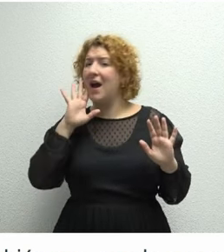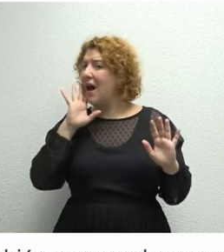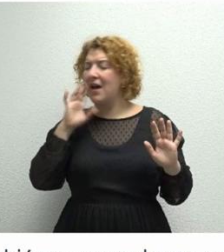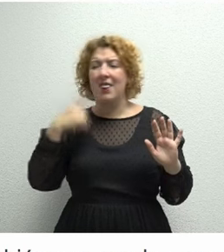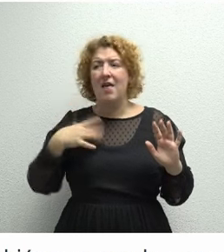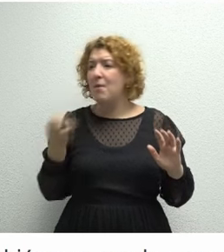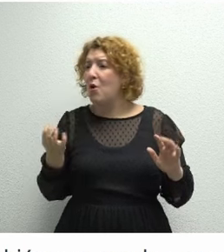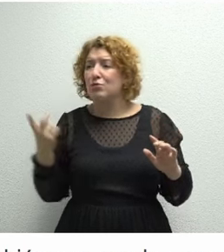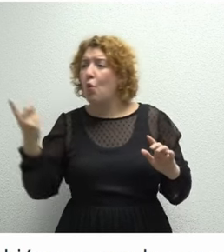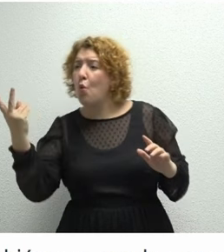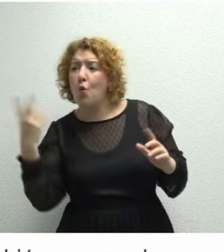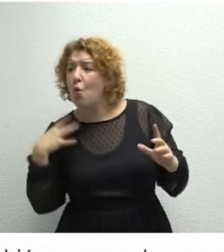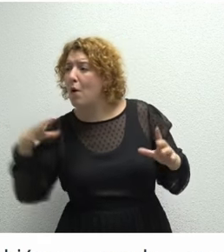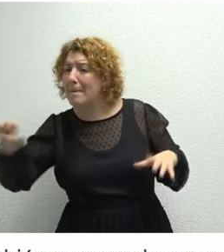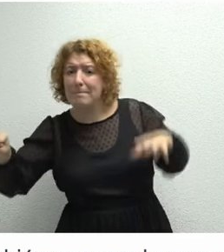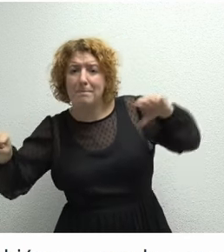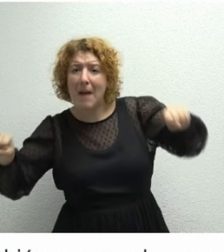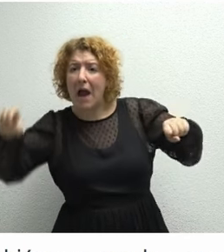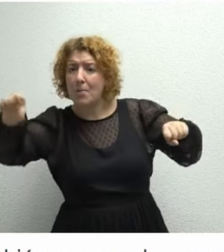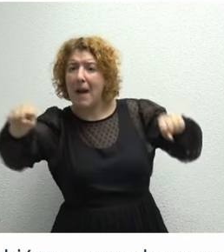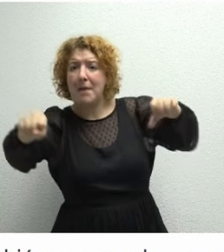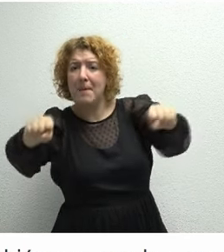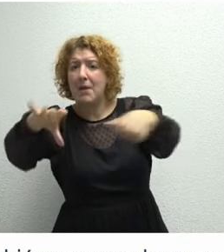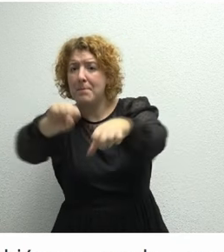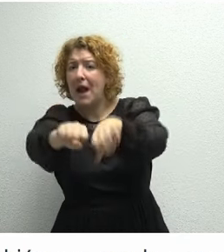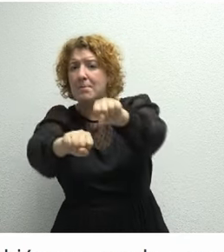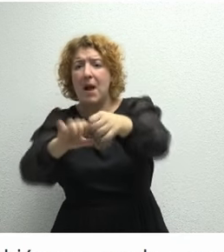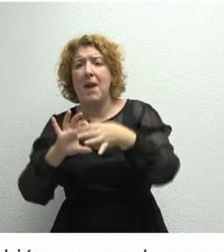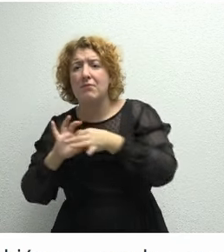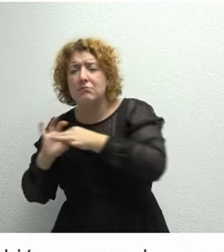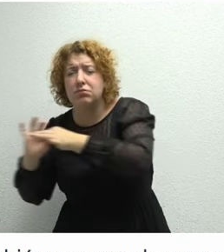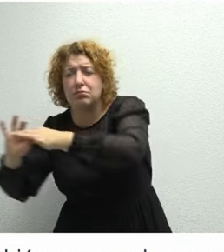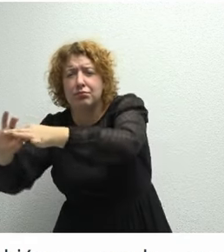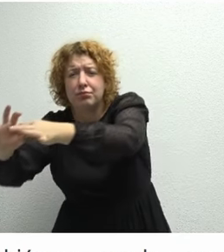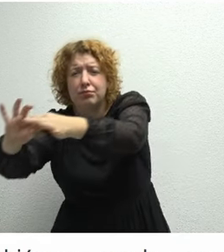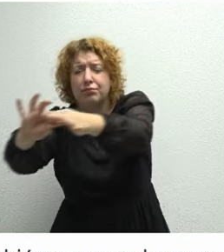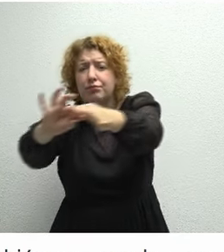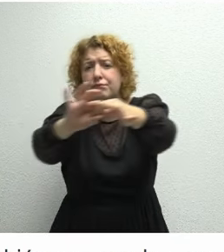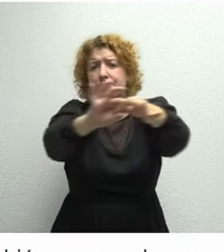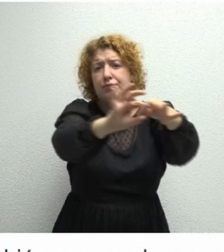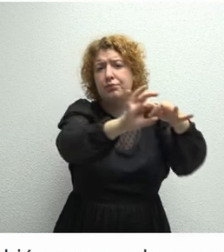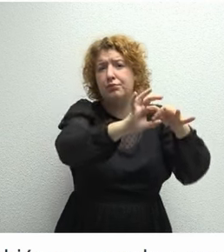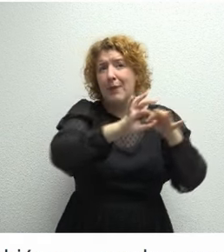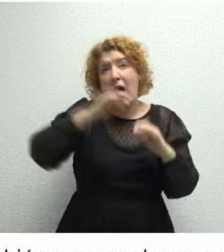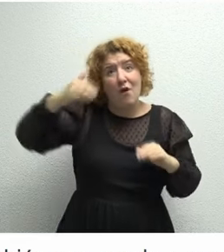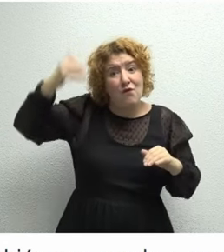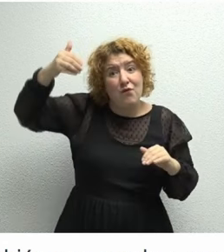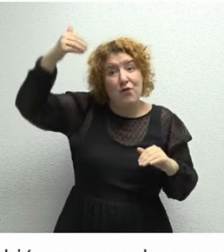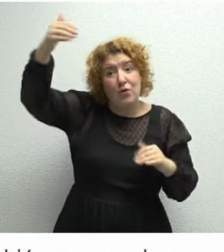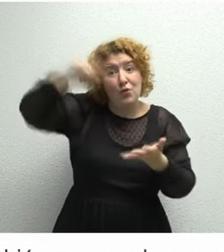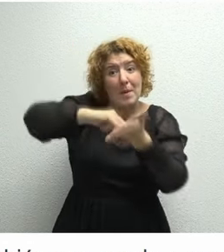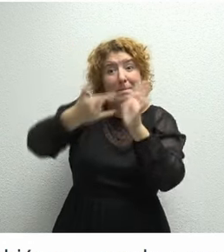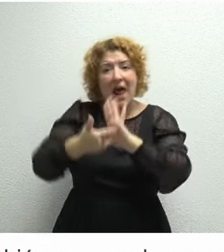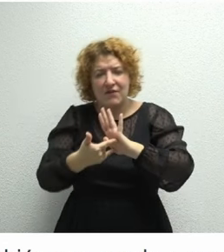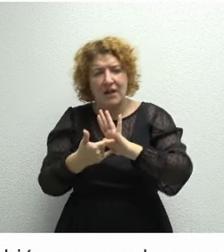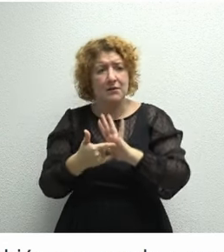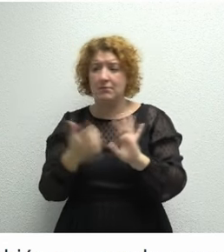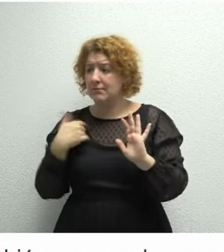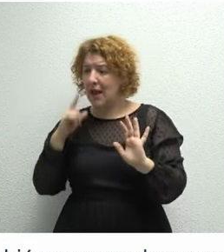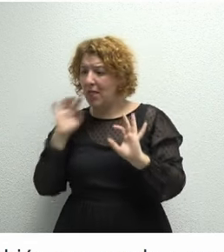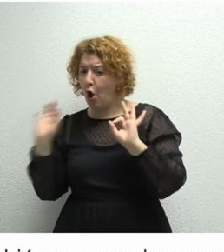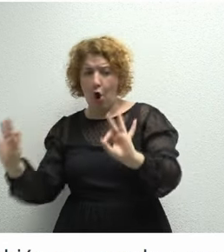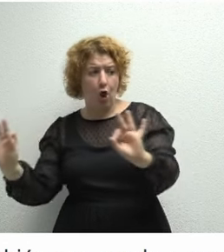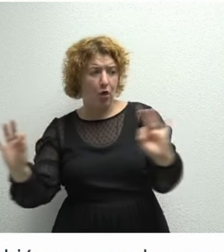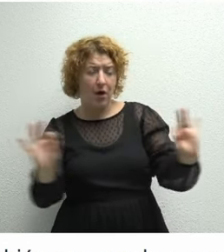que dar la mano los sistemas tienen que estar enlazados para que incluso en la planificación que se hace a futuro esté todo ordenado no antes